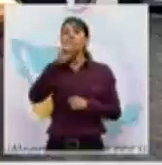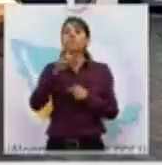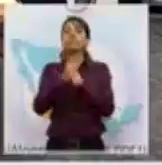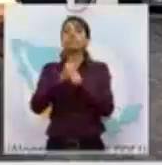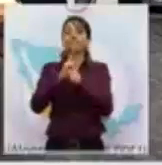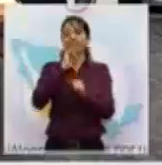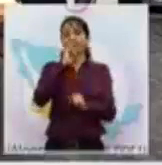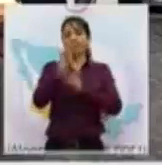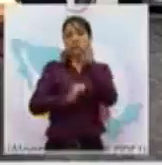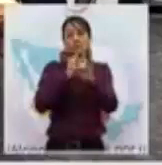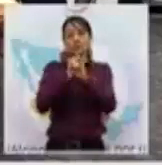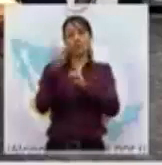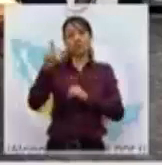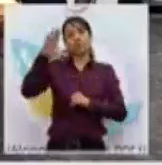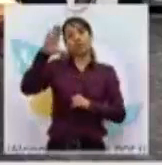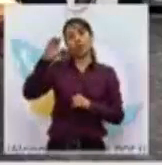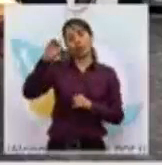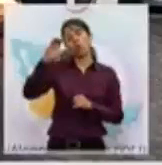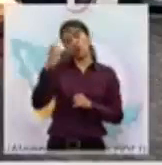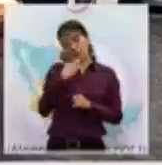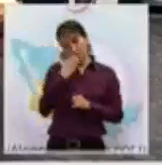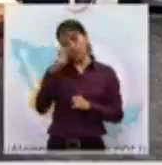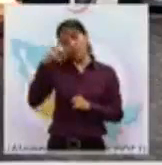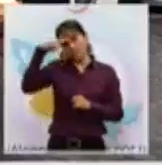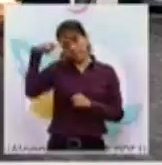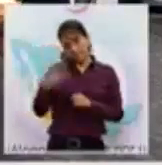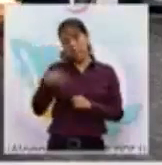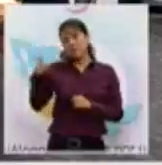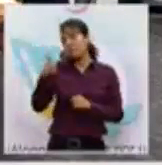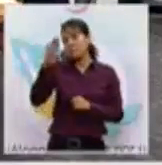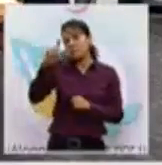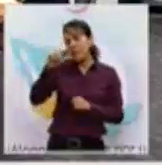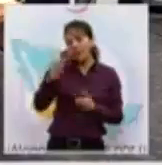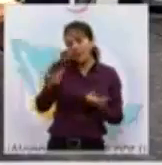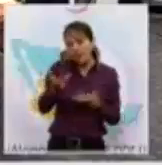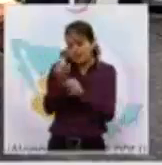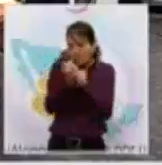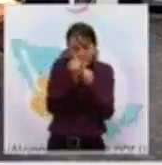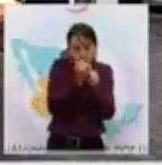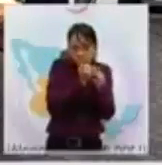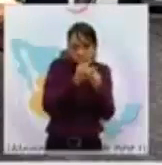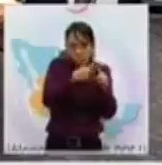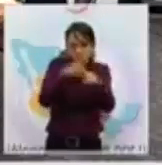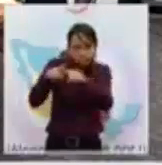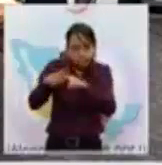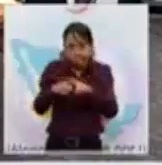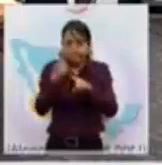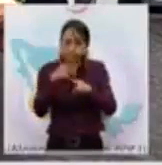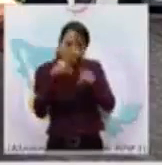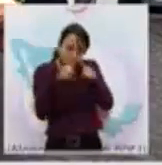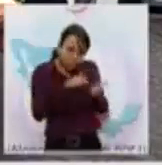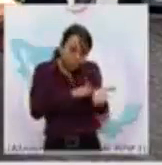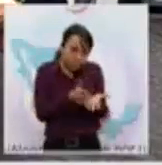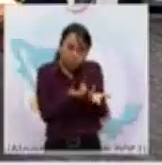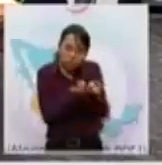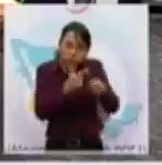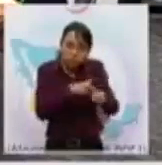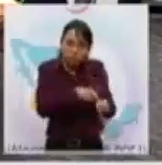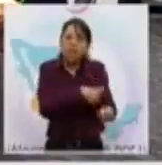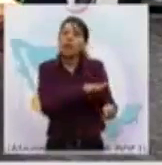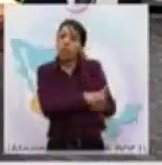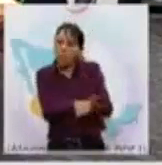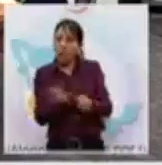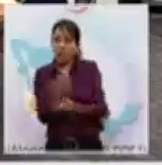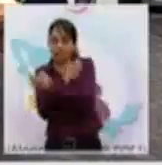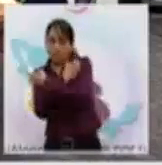por el Colegio de México. Blanca Heredia realiza investigación aplicada y proyectos de emprendeduría social en la intersección entre